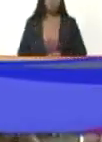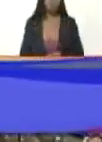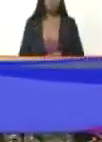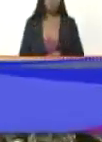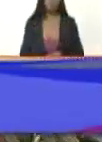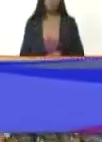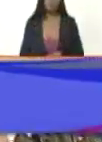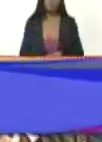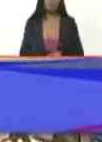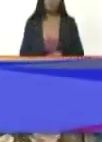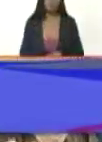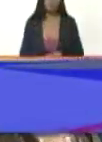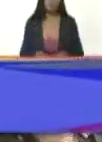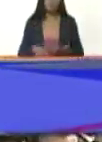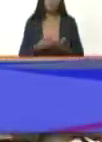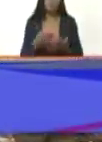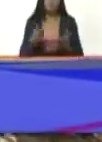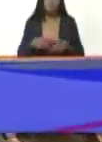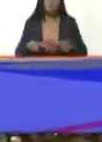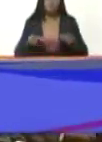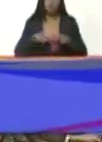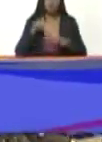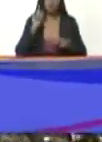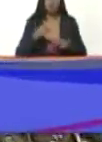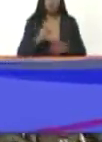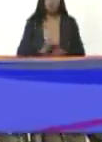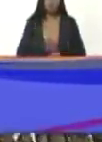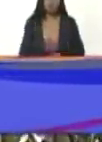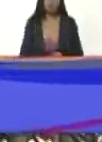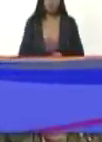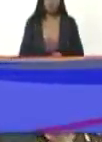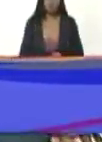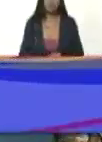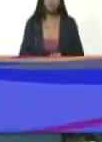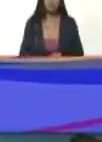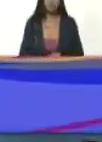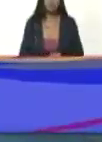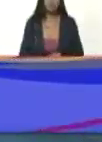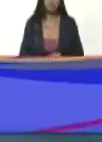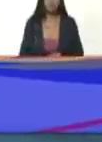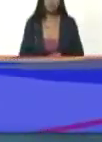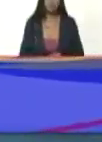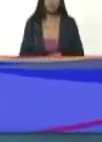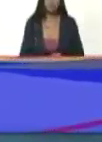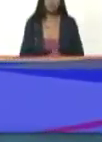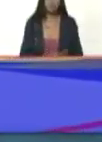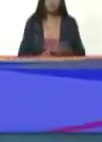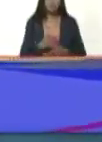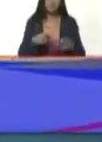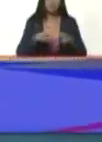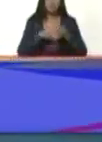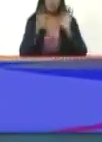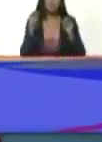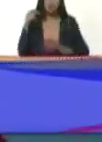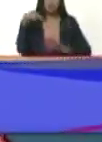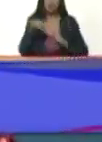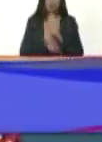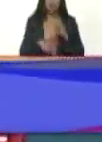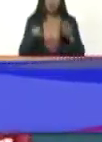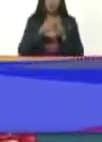que están desde la génesis, desde la raíz más genuina, más